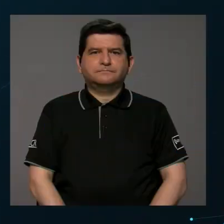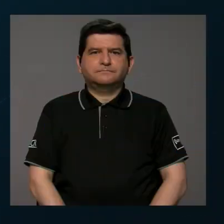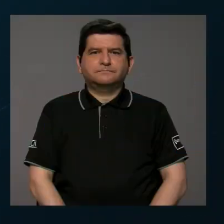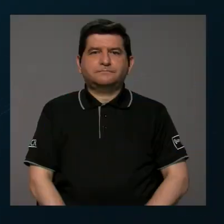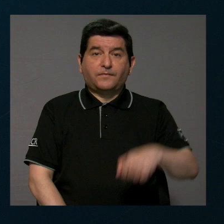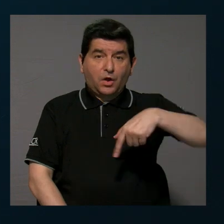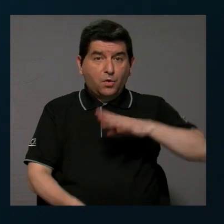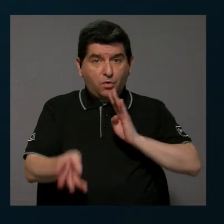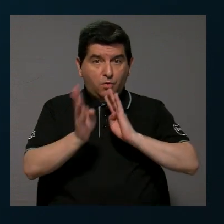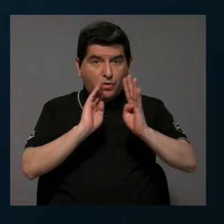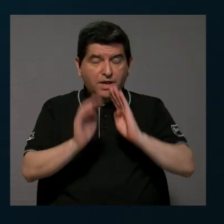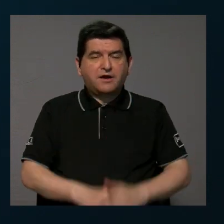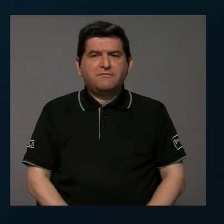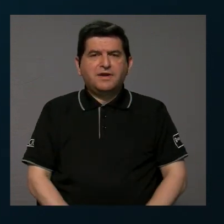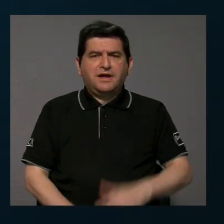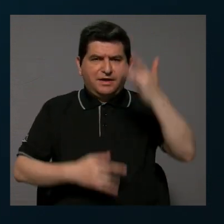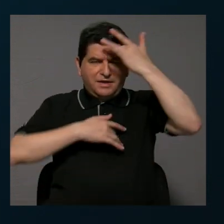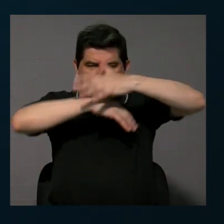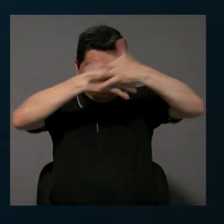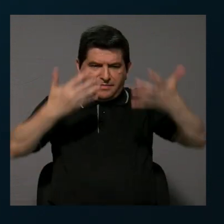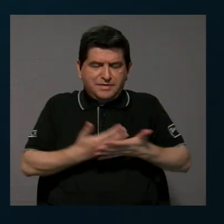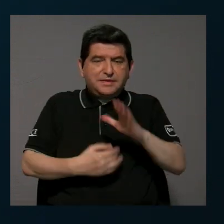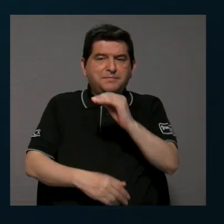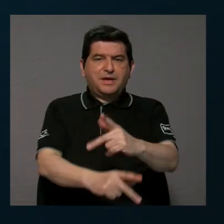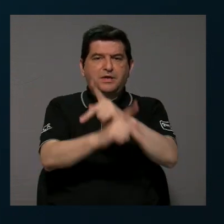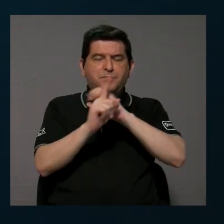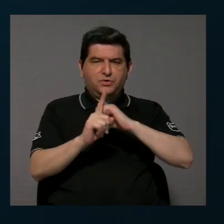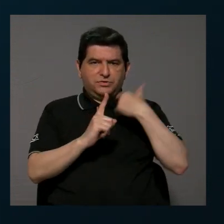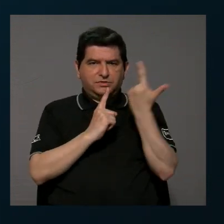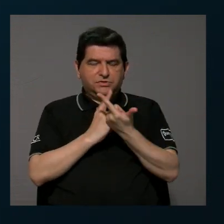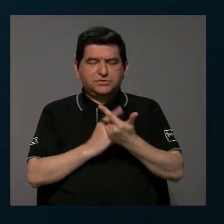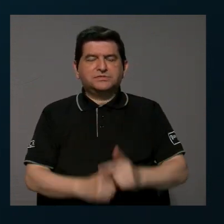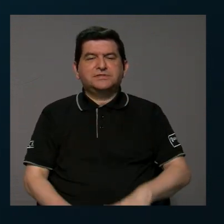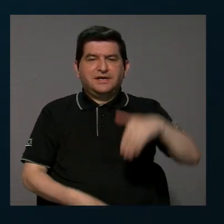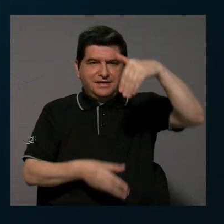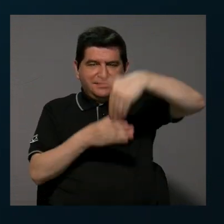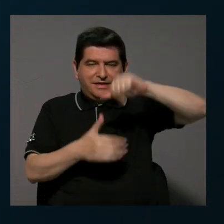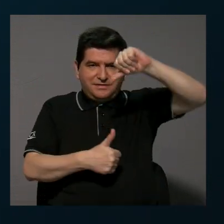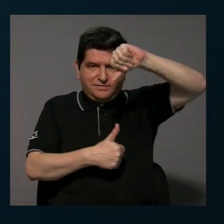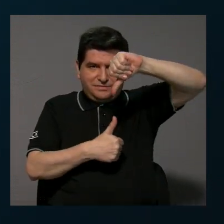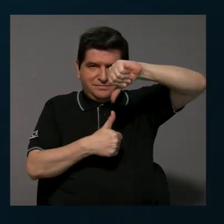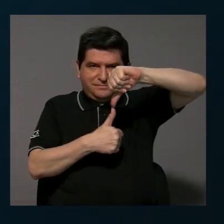Hoy hablaremos sobre la pandemia y la protección social en Centroamérica.